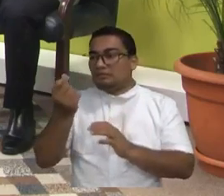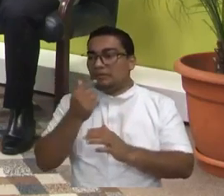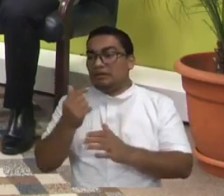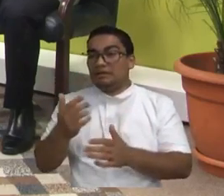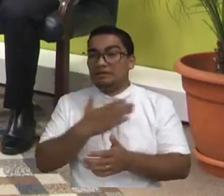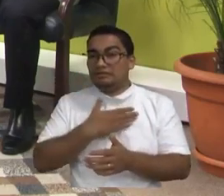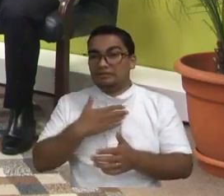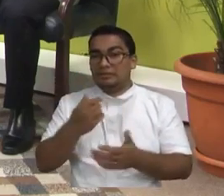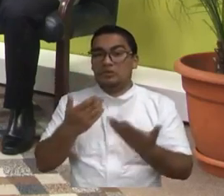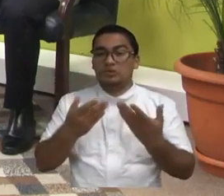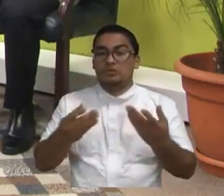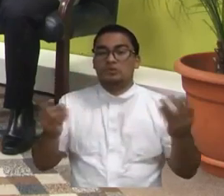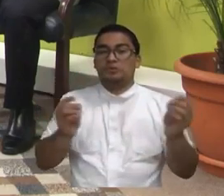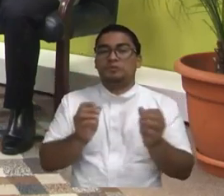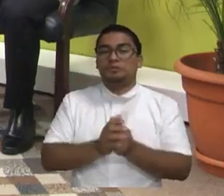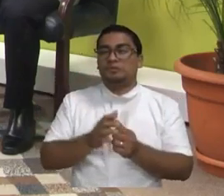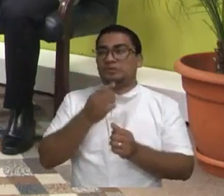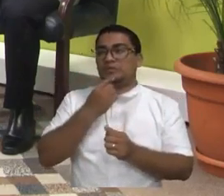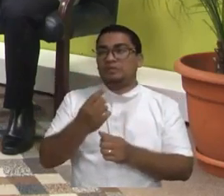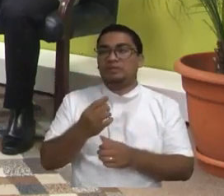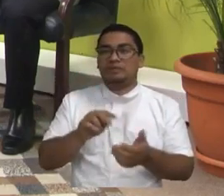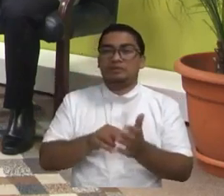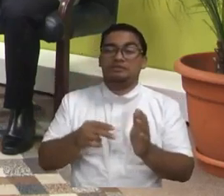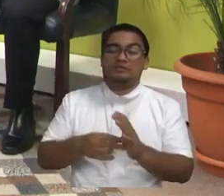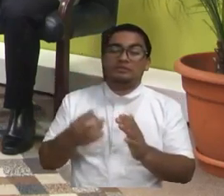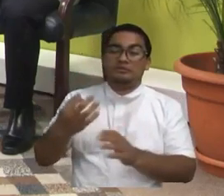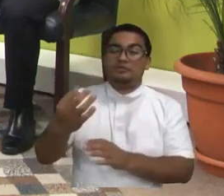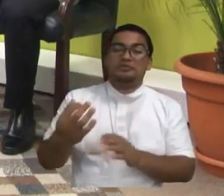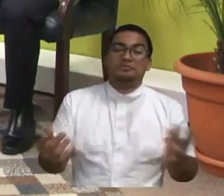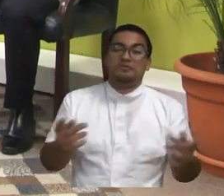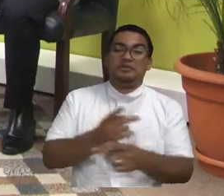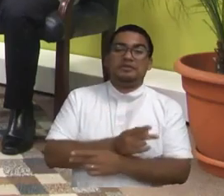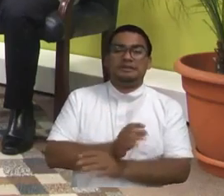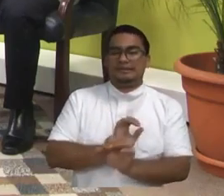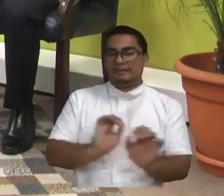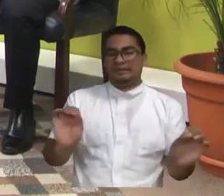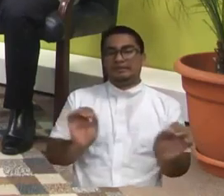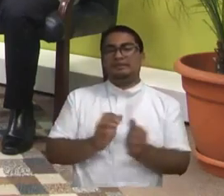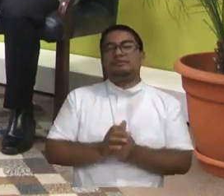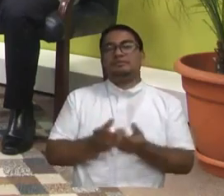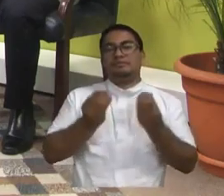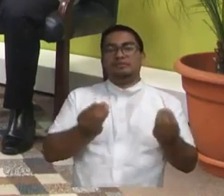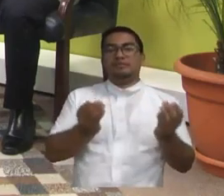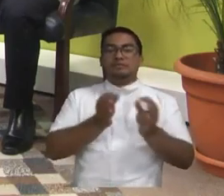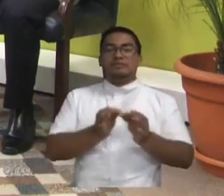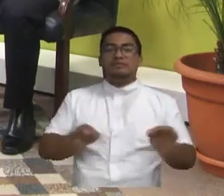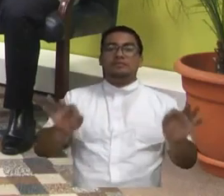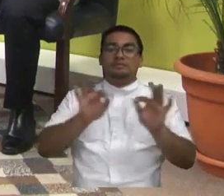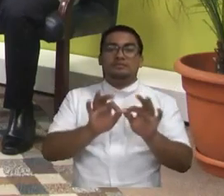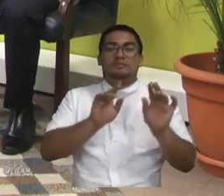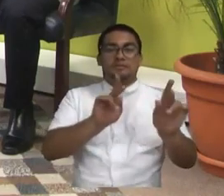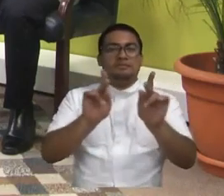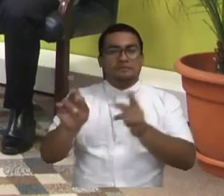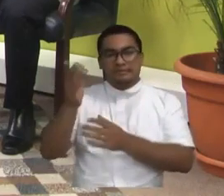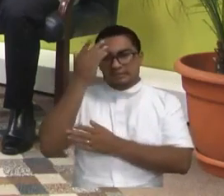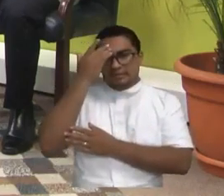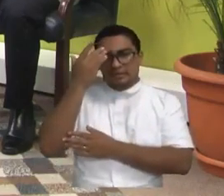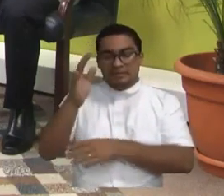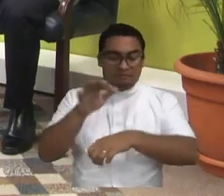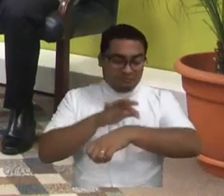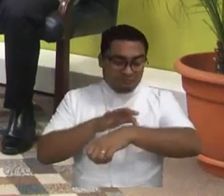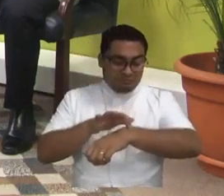mejorar inmediatamente y no va a quedar con secuelas posteriores. Entonces, esto es importante que la población lo sepa, una mancha